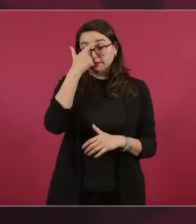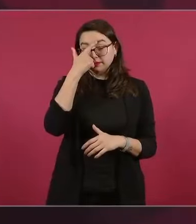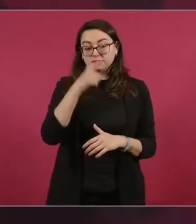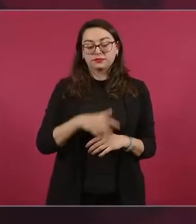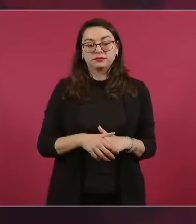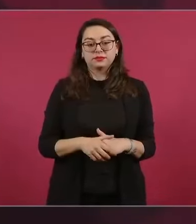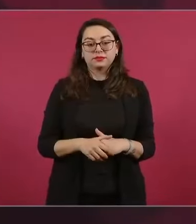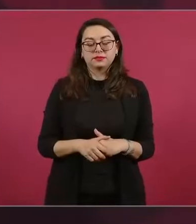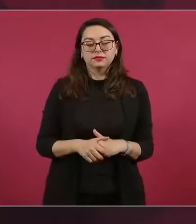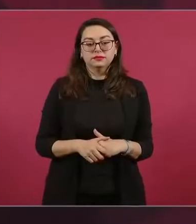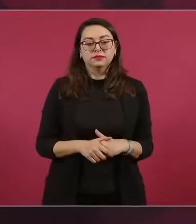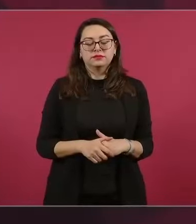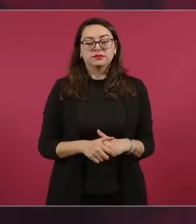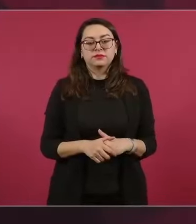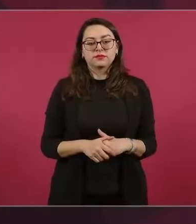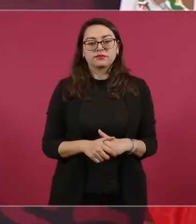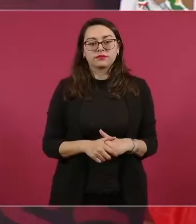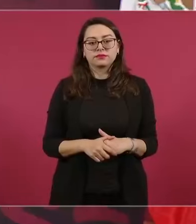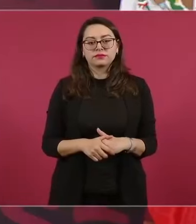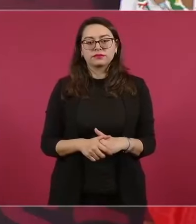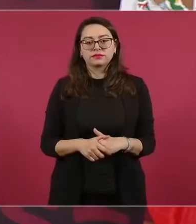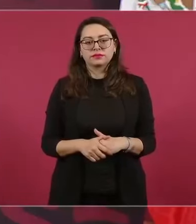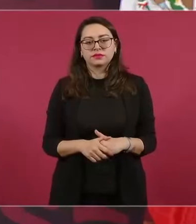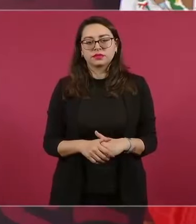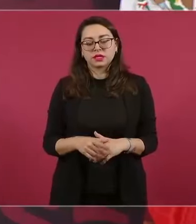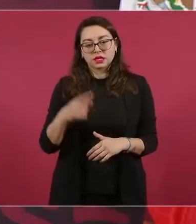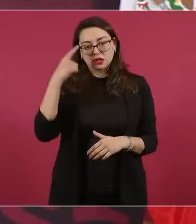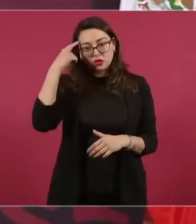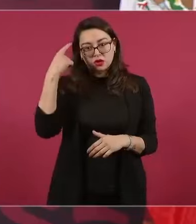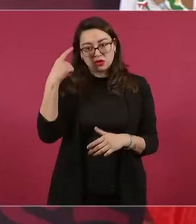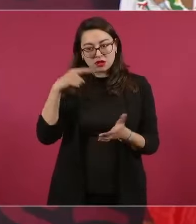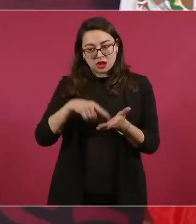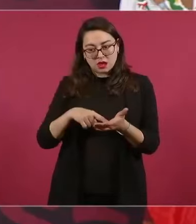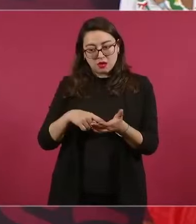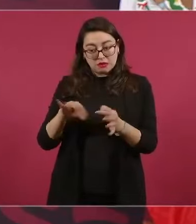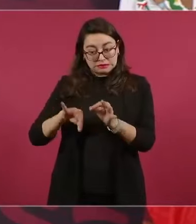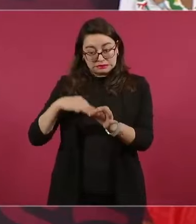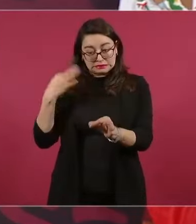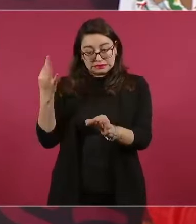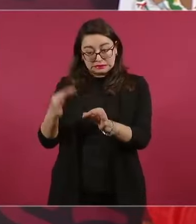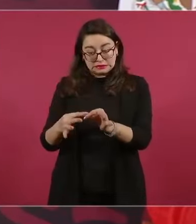Esa todavía nos va a llevar unos 2 o 3 meses terminarla.